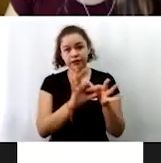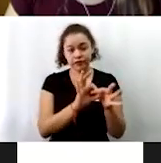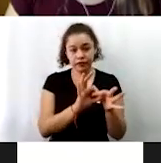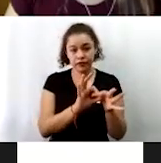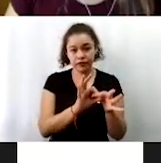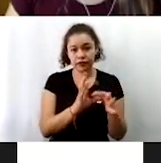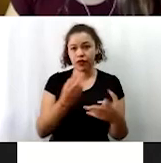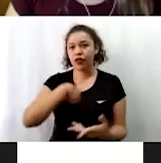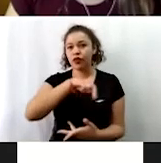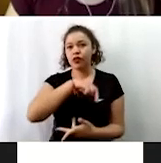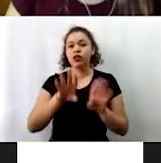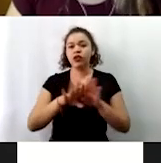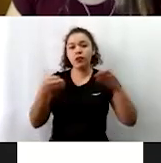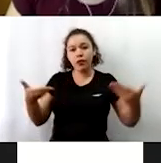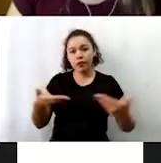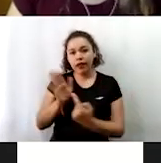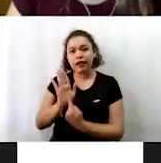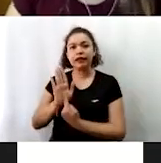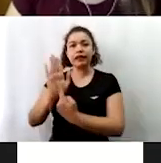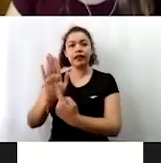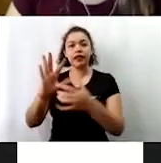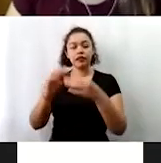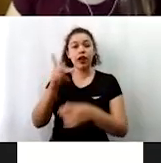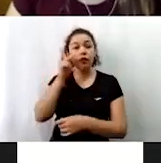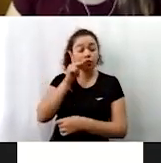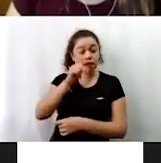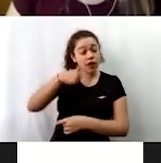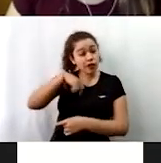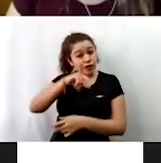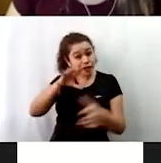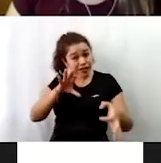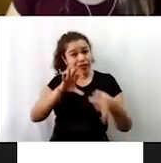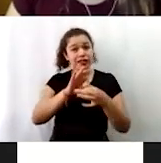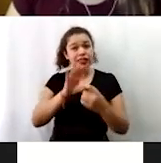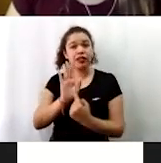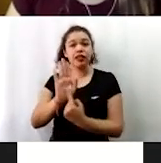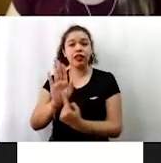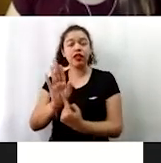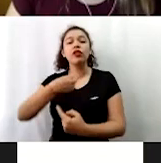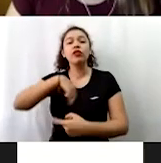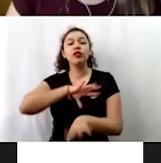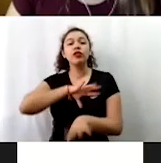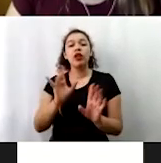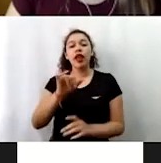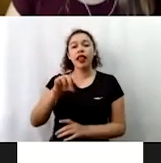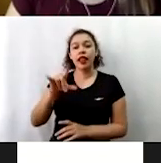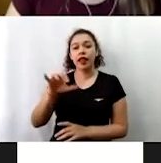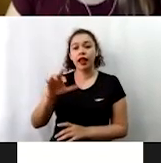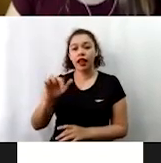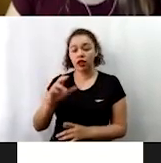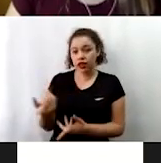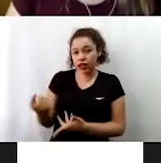cómo presentarlo, cómo mostrar esa evidencia, cómo ajustar los indicadores internos